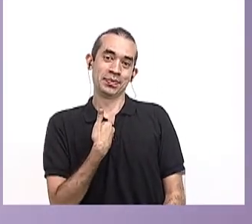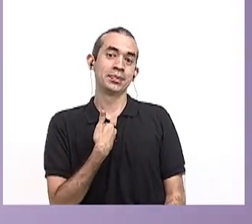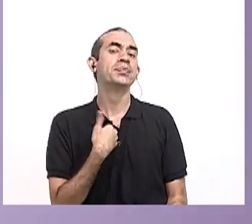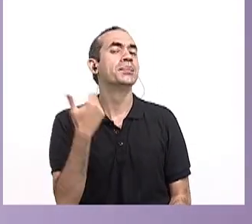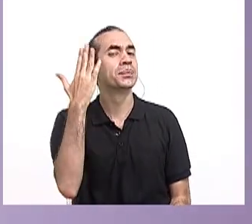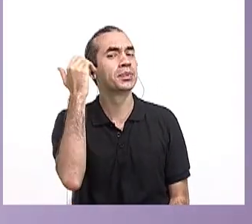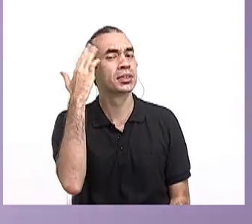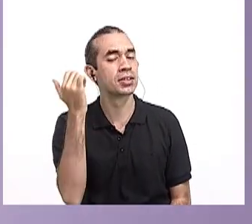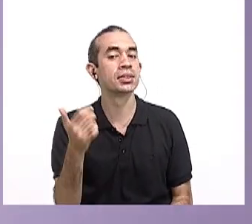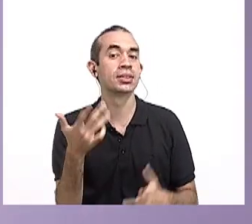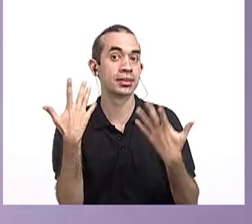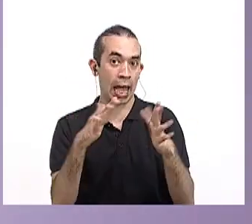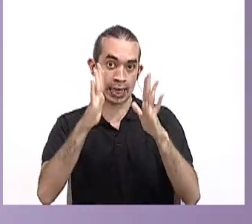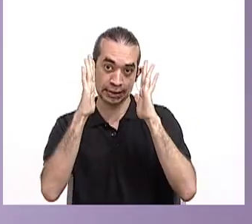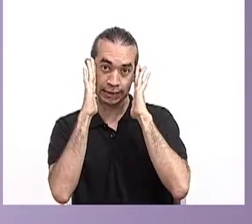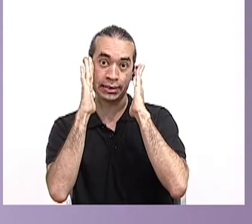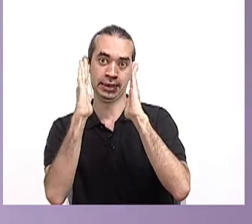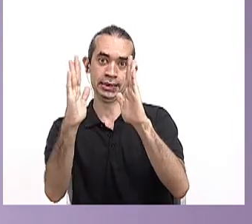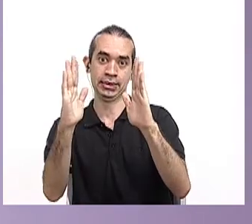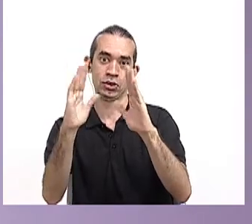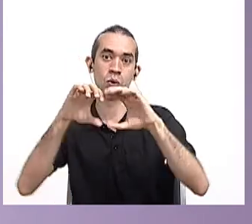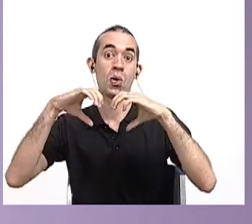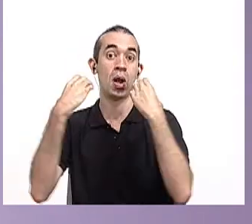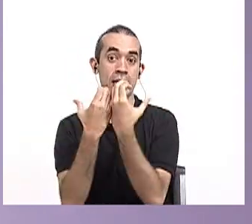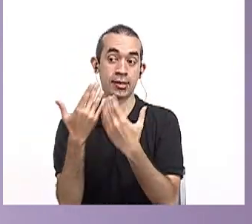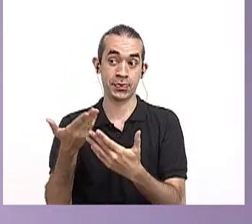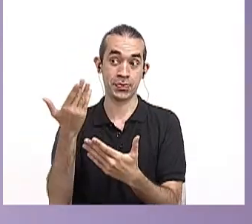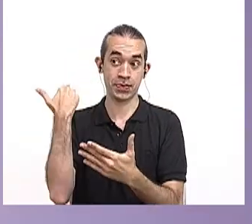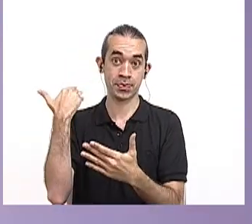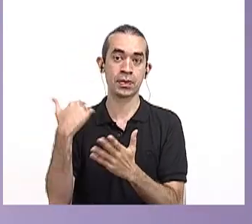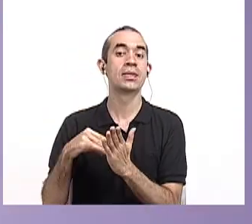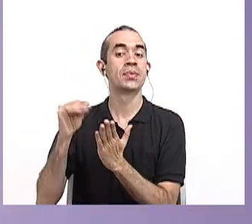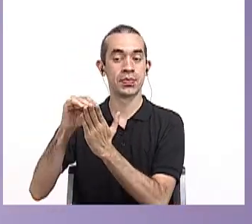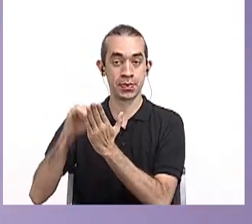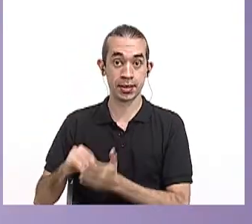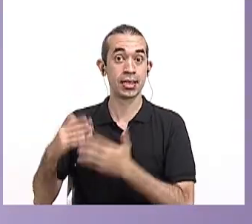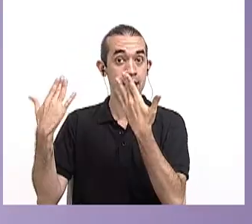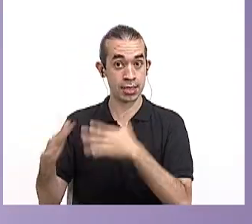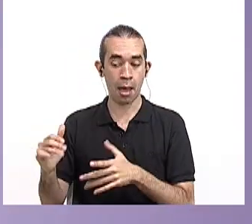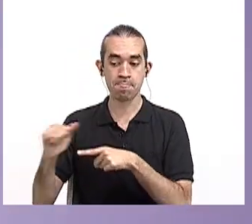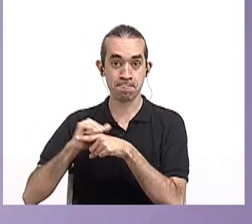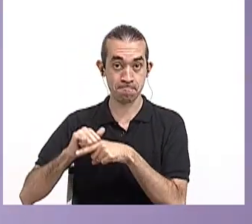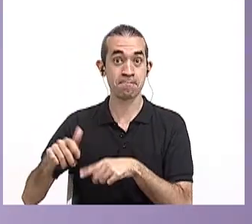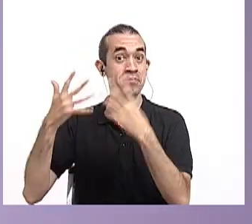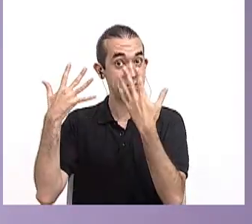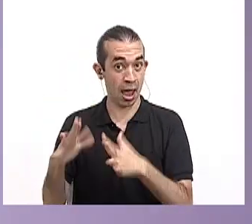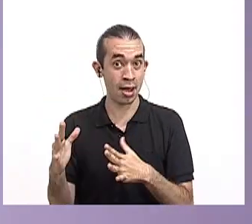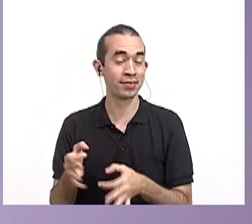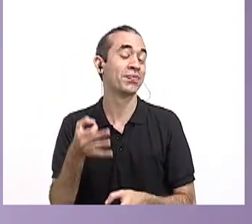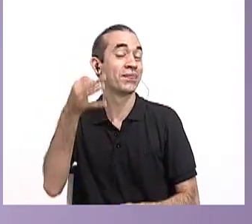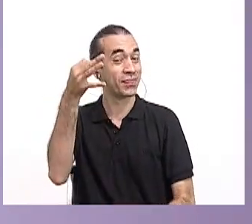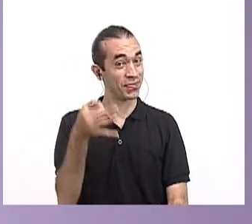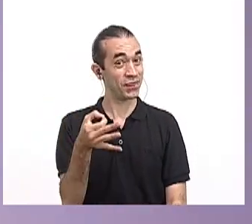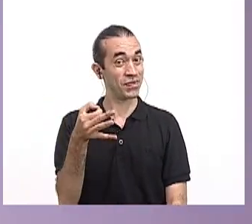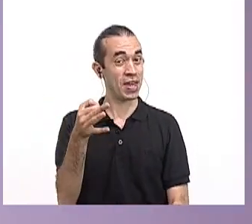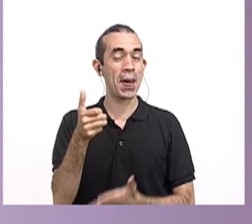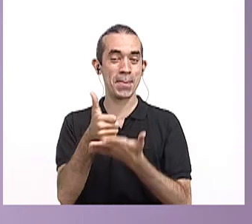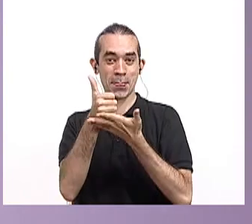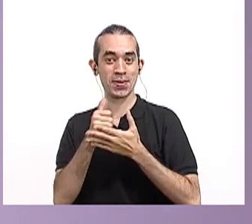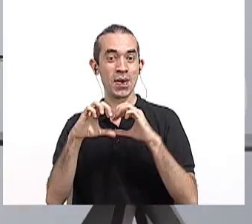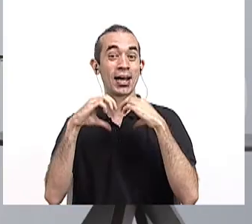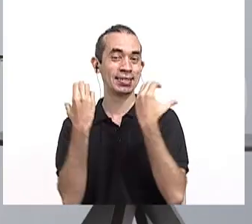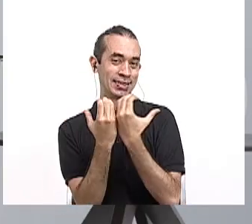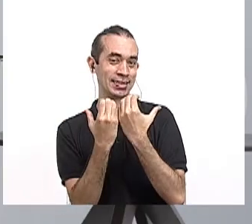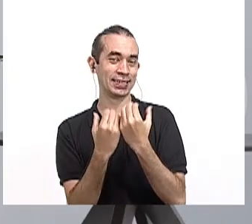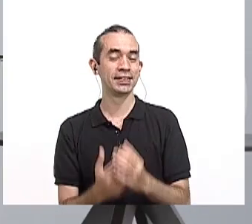al haber puesto atención en las clases, tomar apuntes y repasar, definitivamente me ayudó en esta